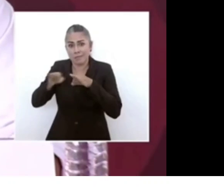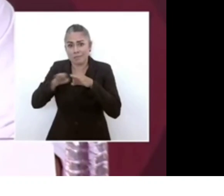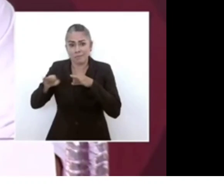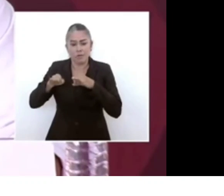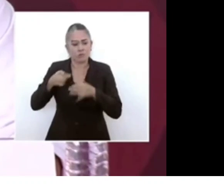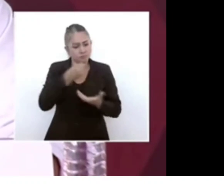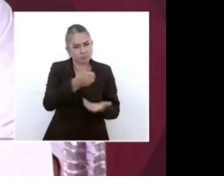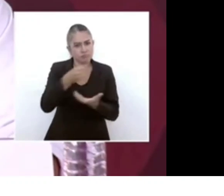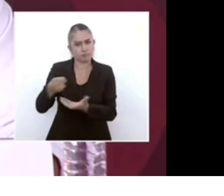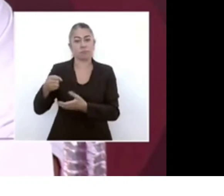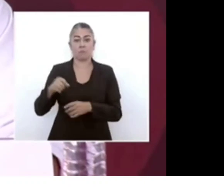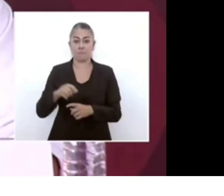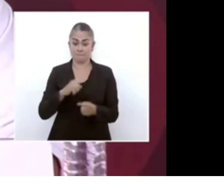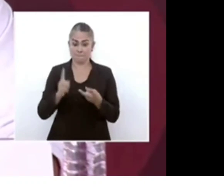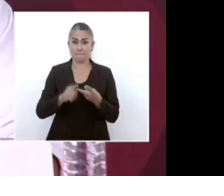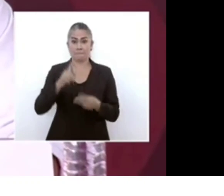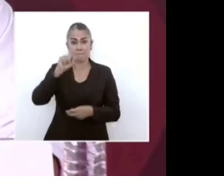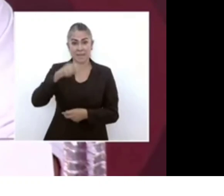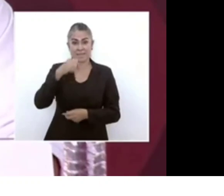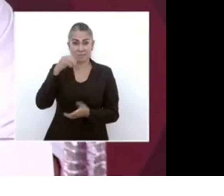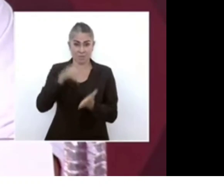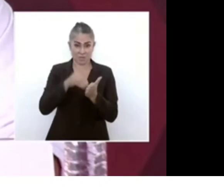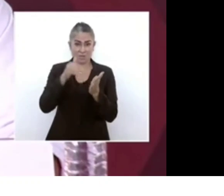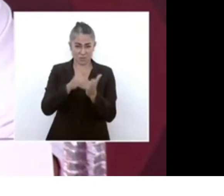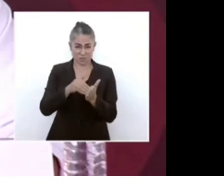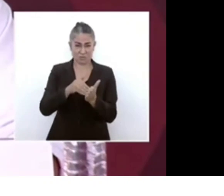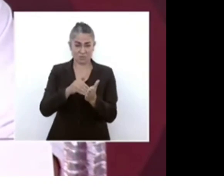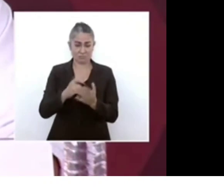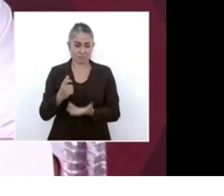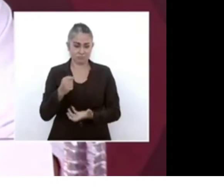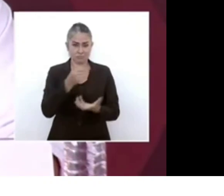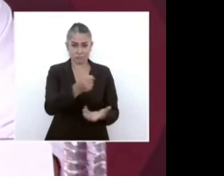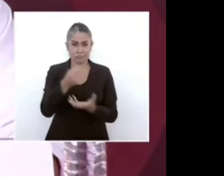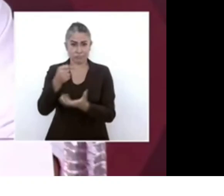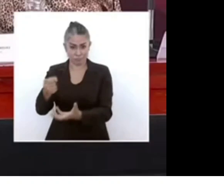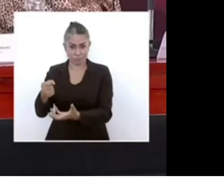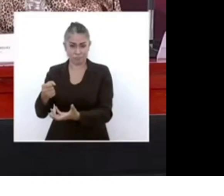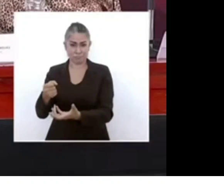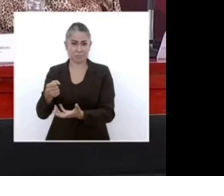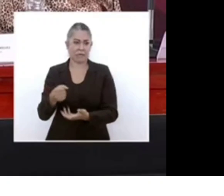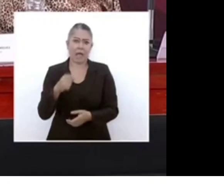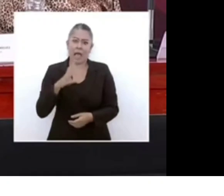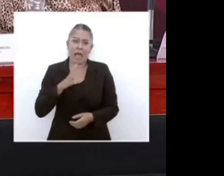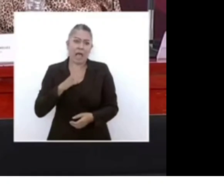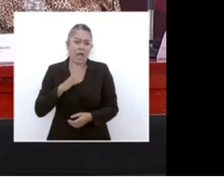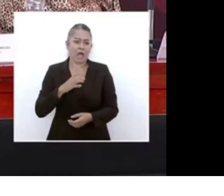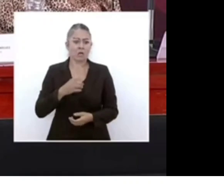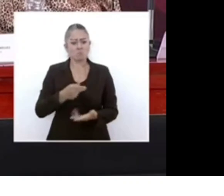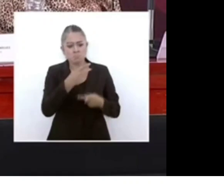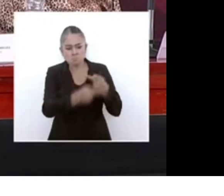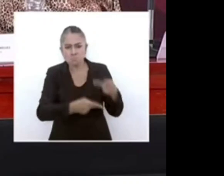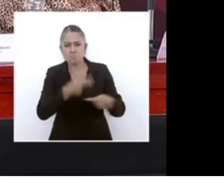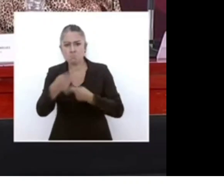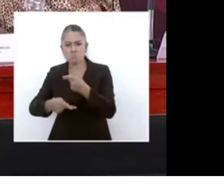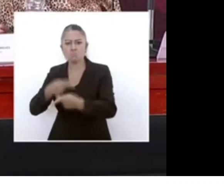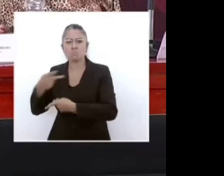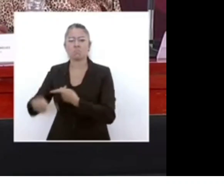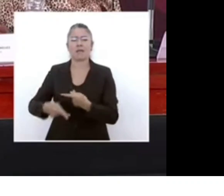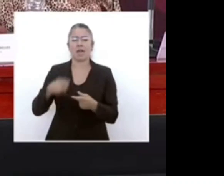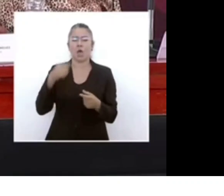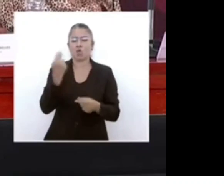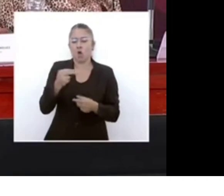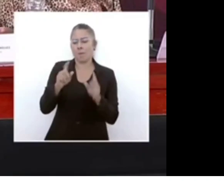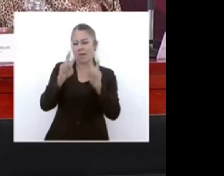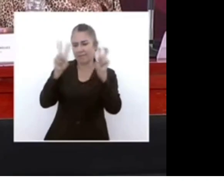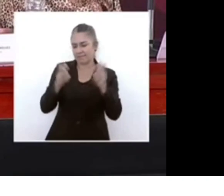millones de pesos se han entregado a través de 3.341 microcréditos, conocido como tandas para el bienestar.